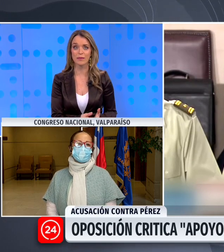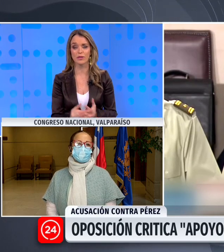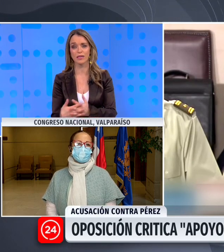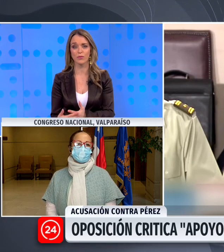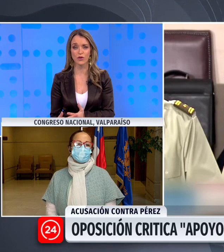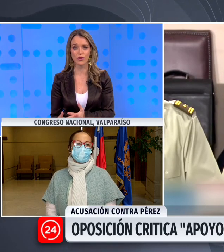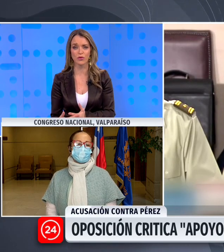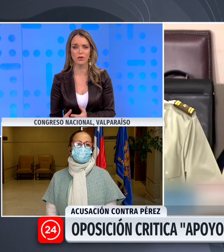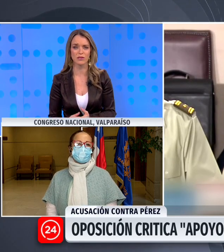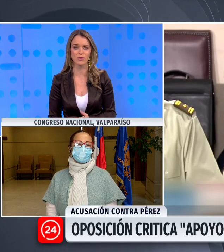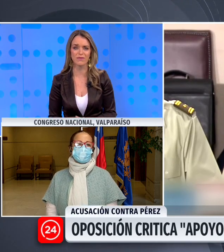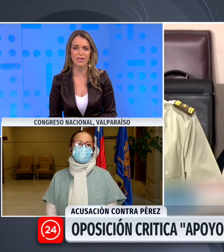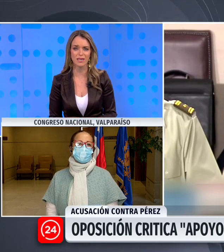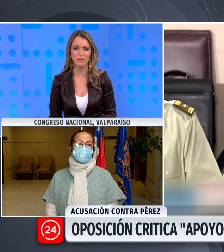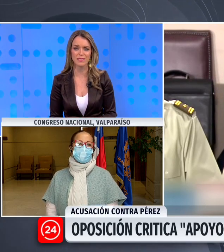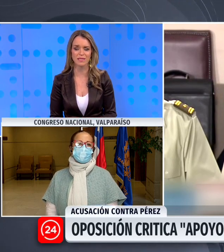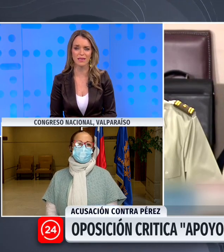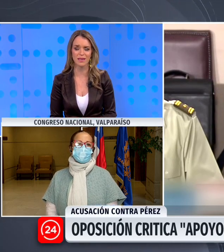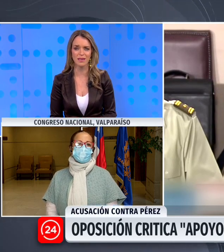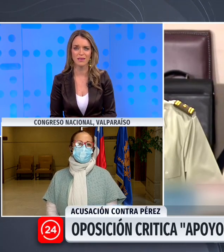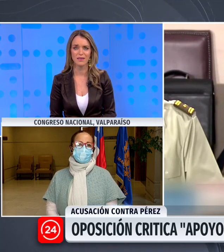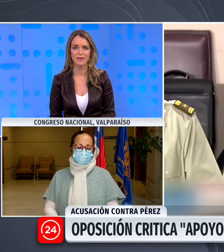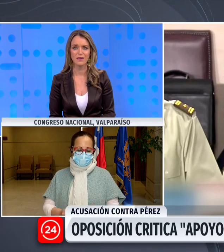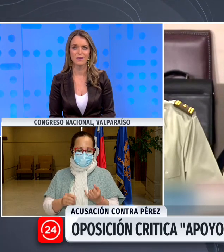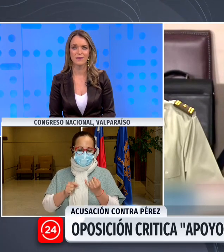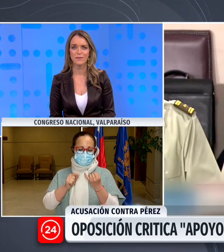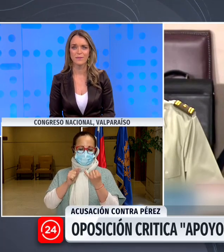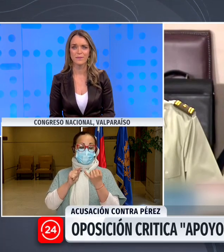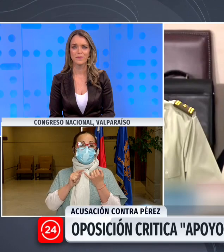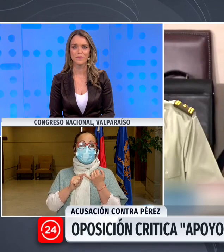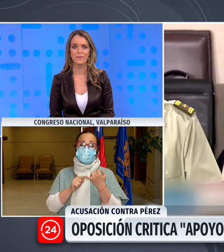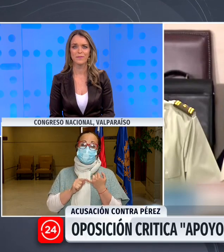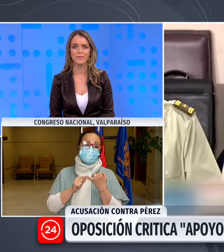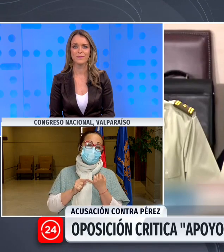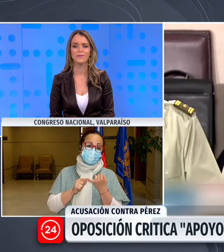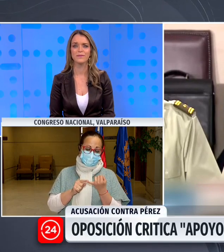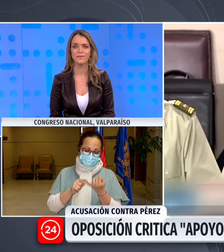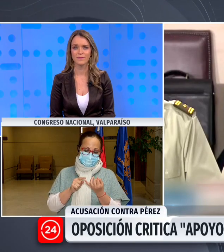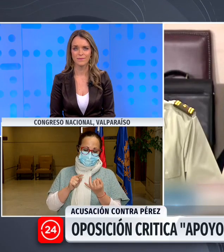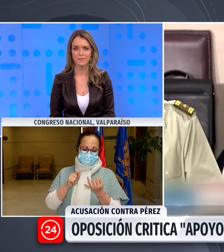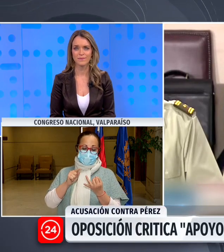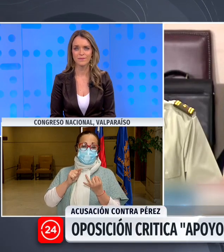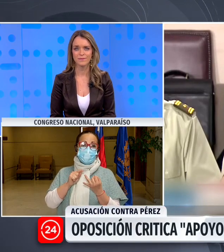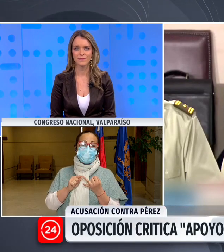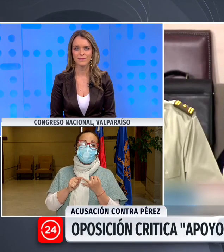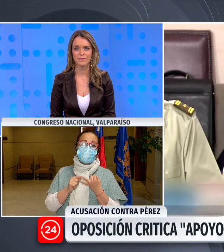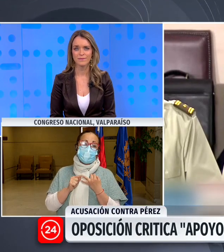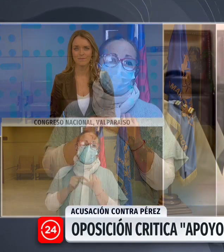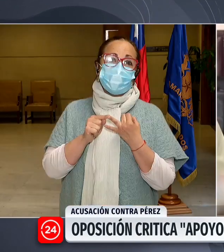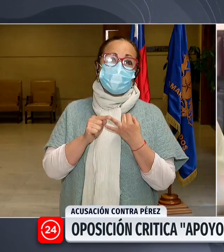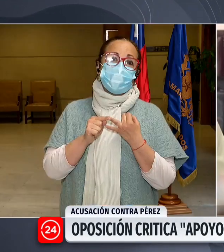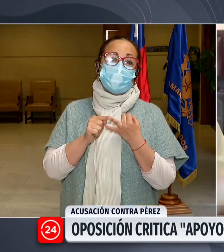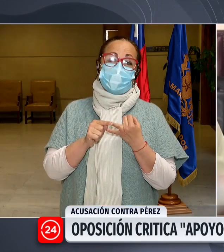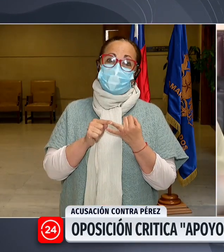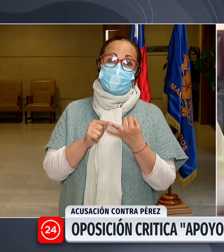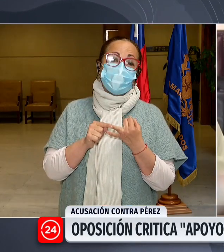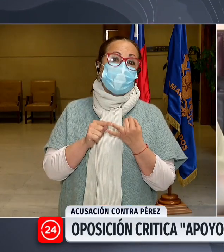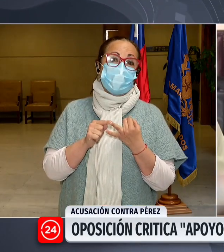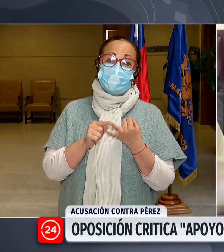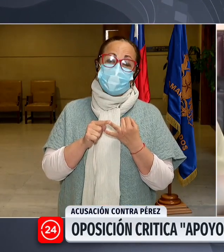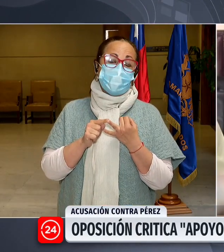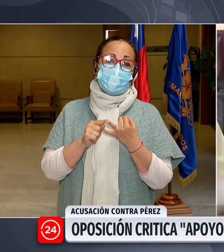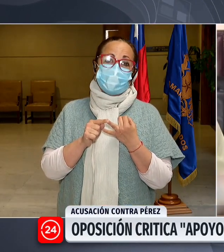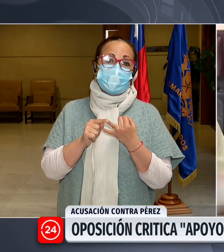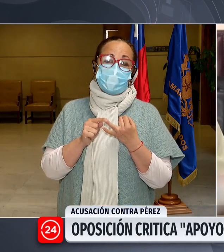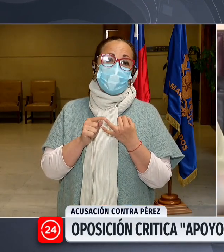la Cámara, por ejemplo, y no por lo que pasó el viernes en Plaza Italia? O sea, es lo que pasó el viernes en Plaza Italia, es porque no es capaz, ¿no es cierto?, de ejercer el don